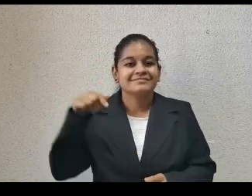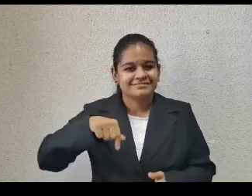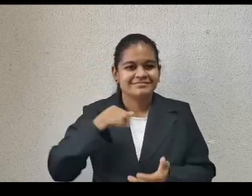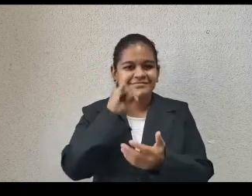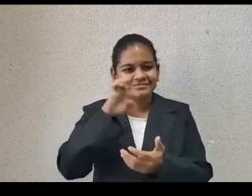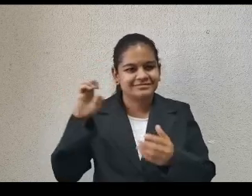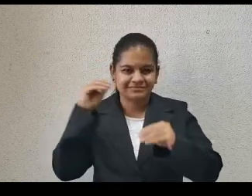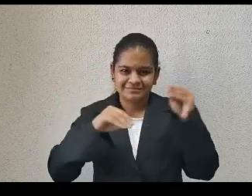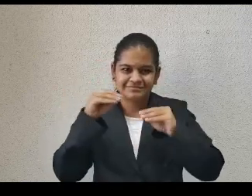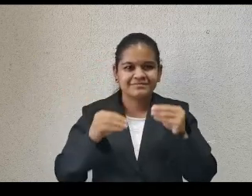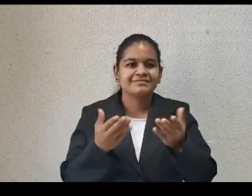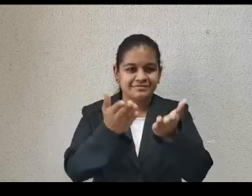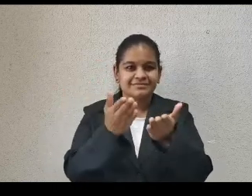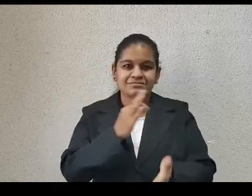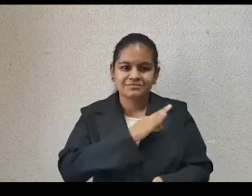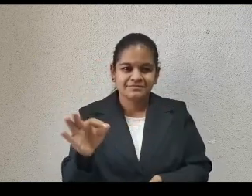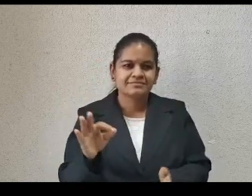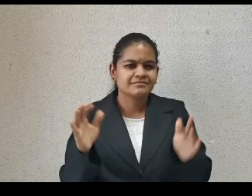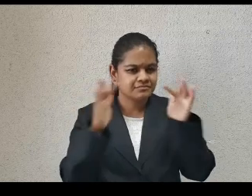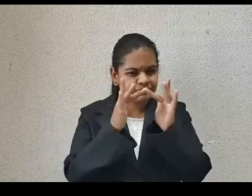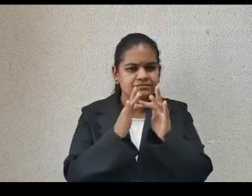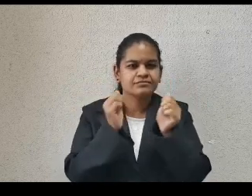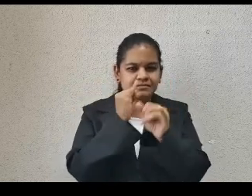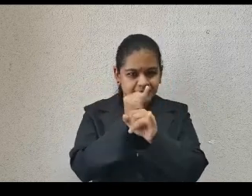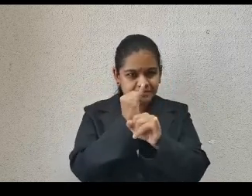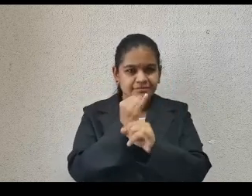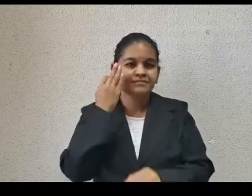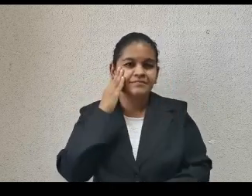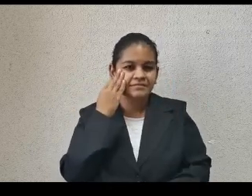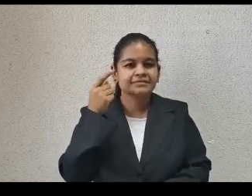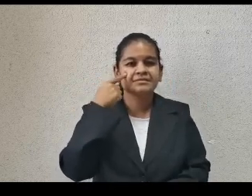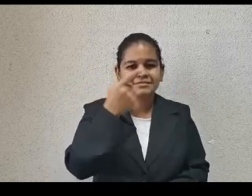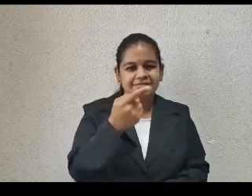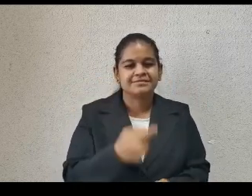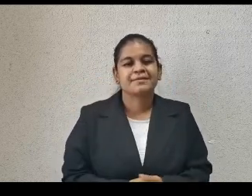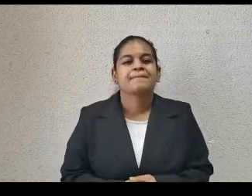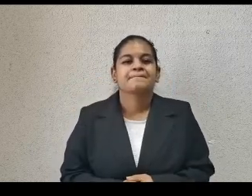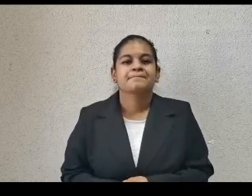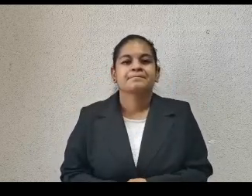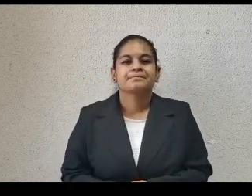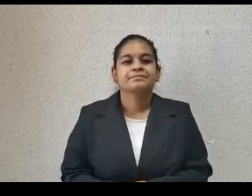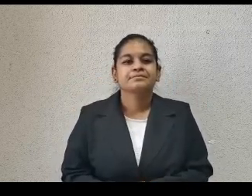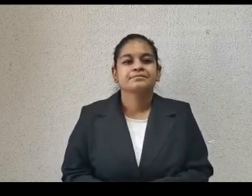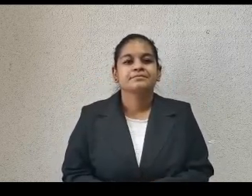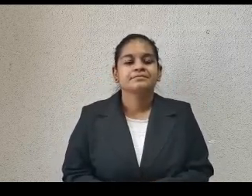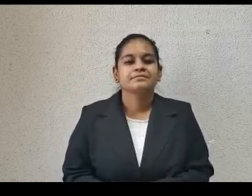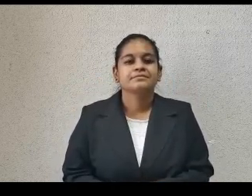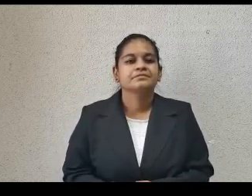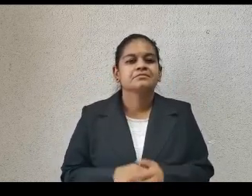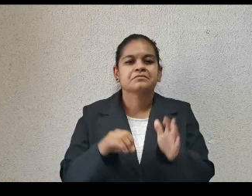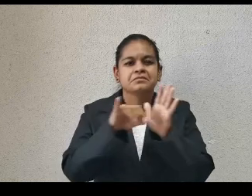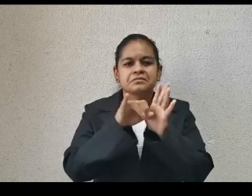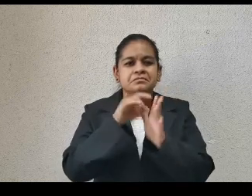Instituto Electoral de Coahuila. Nos puede seguir también en redes sociales, en Facebook como laurna.programa radiofónico del